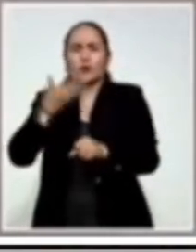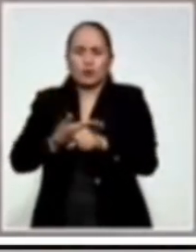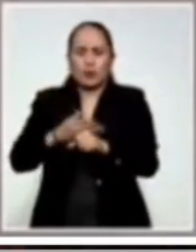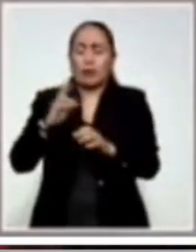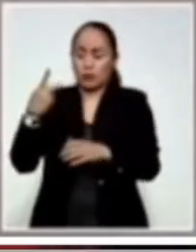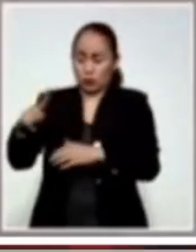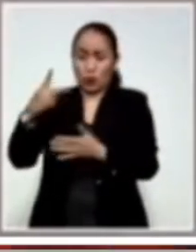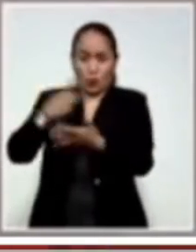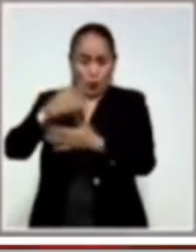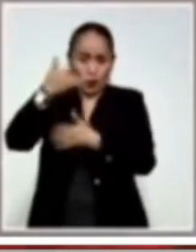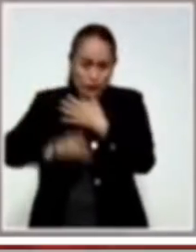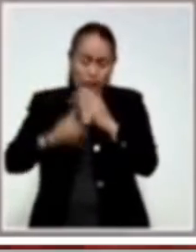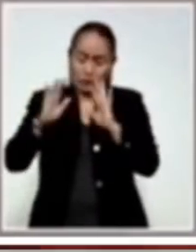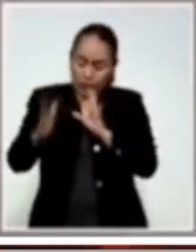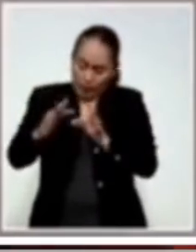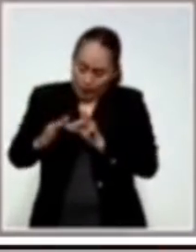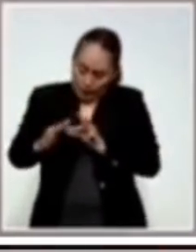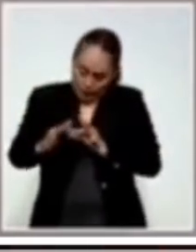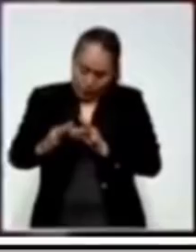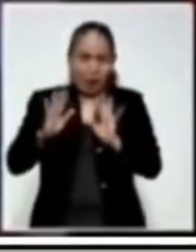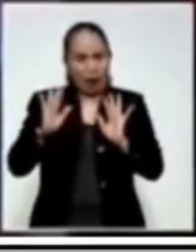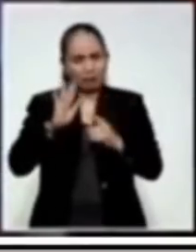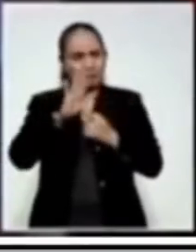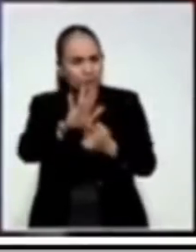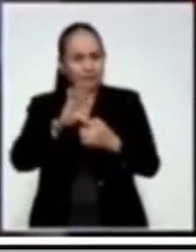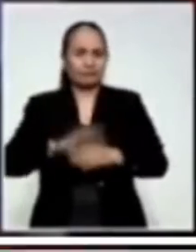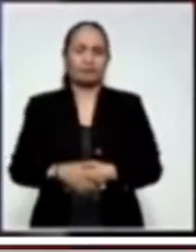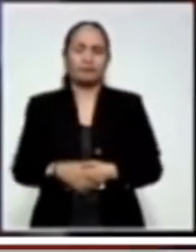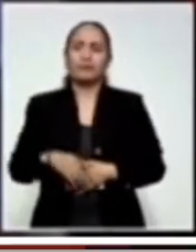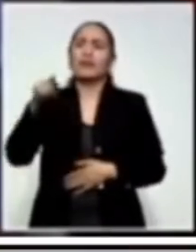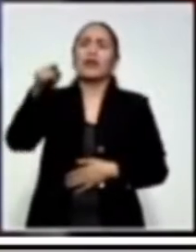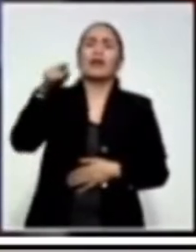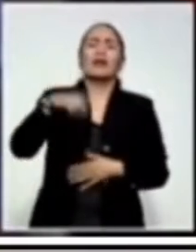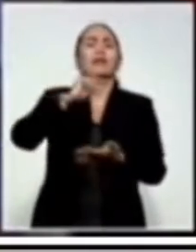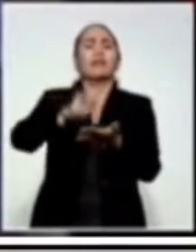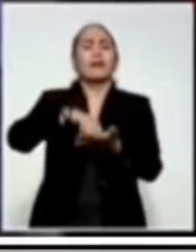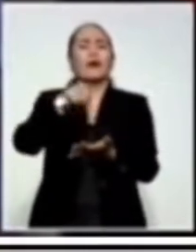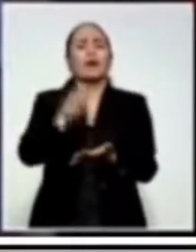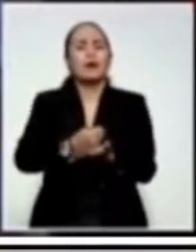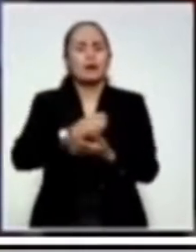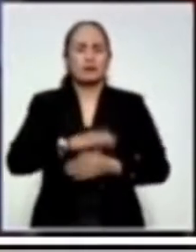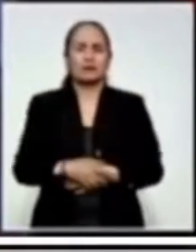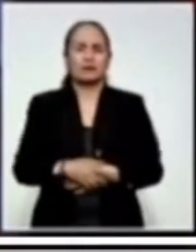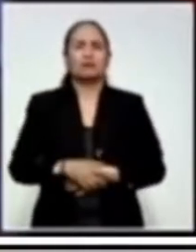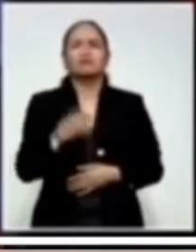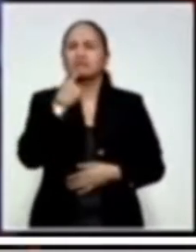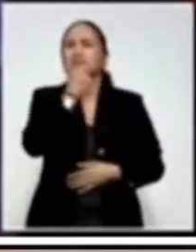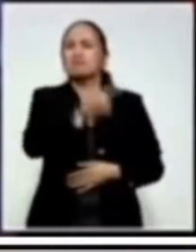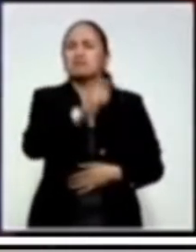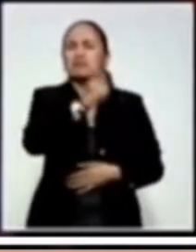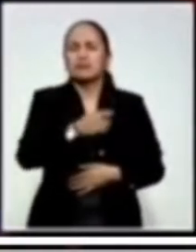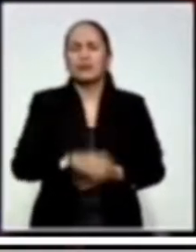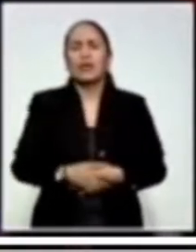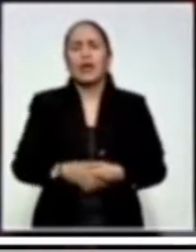sea el momento en que los tengan listos. A la población de Tamaulipas, ¿qué le dice? Porque hay una parte de la